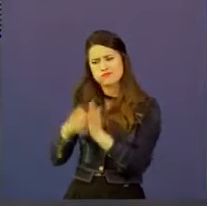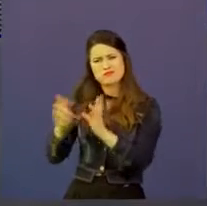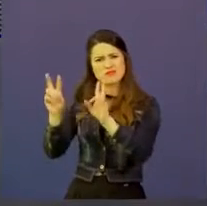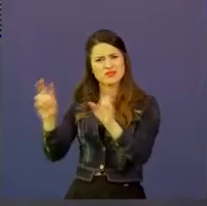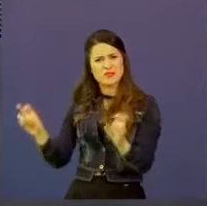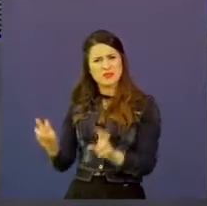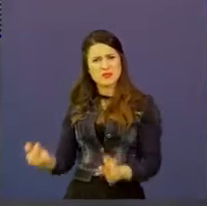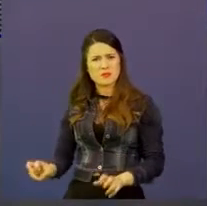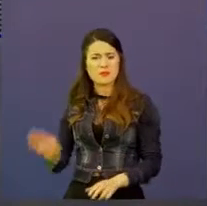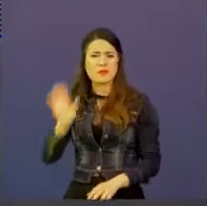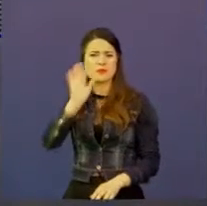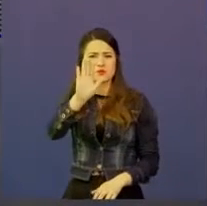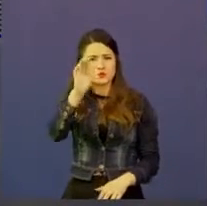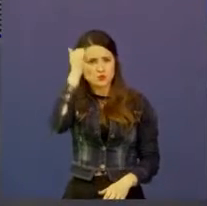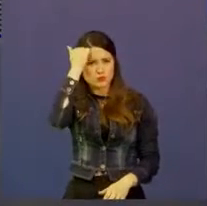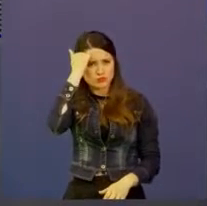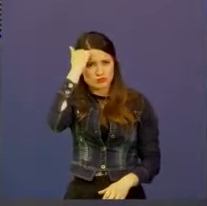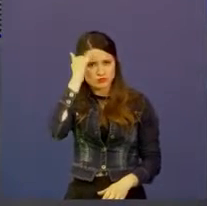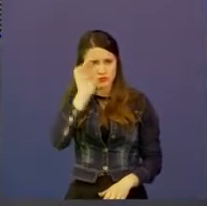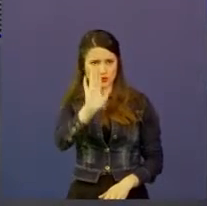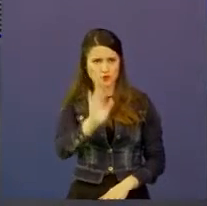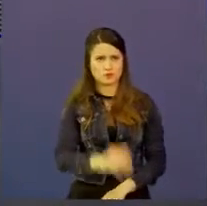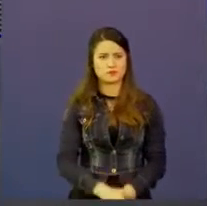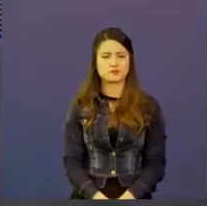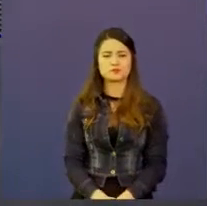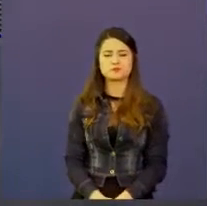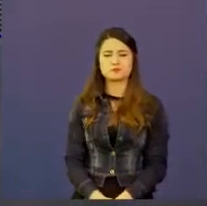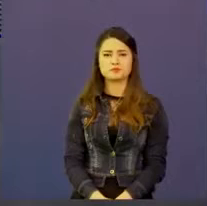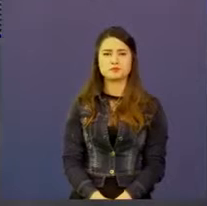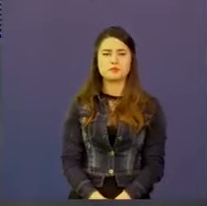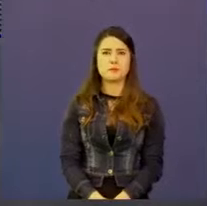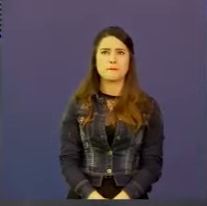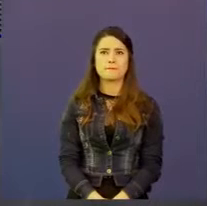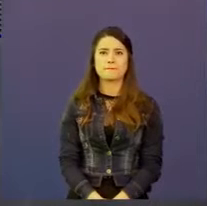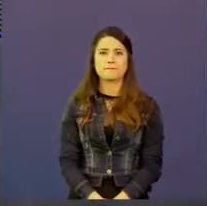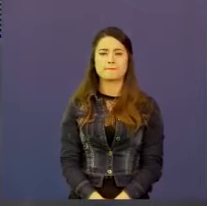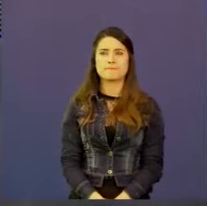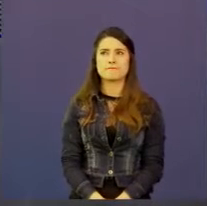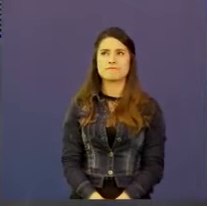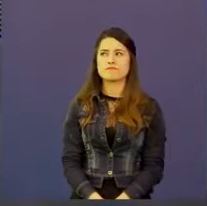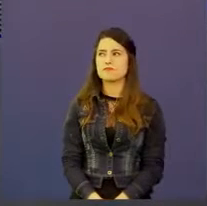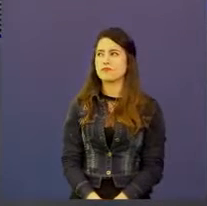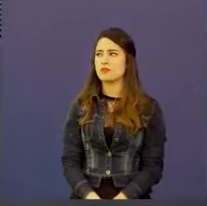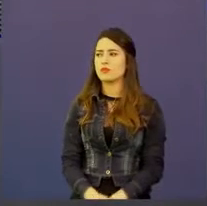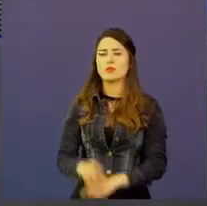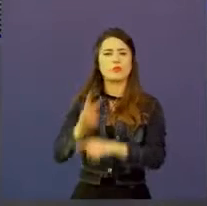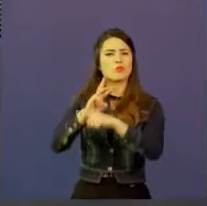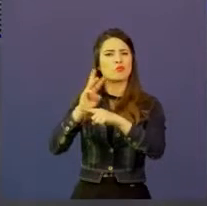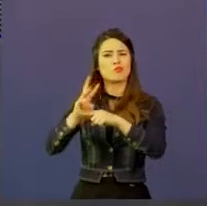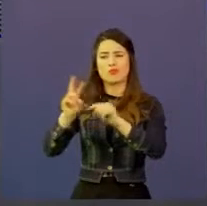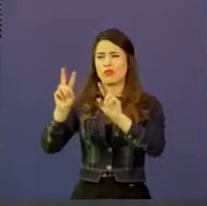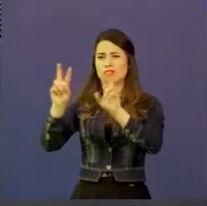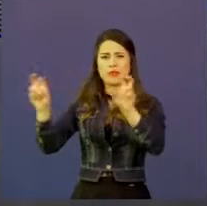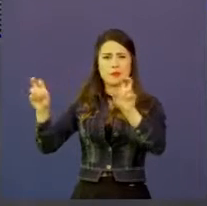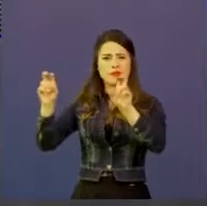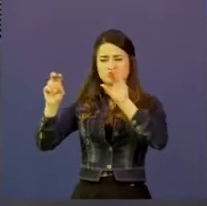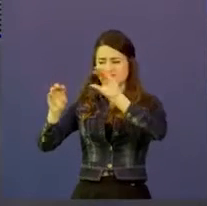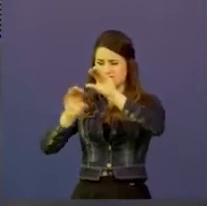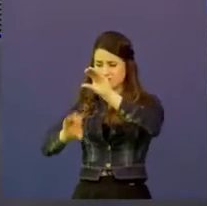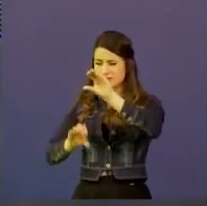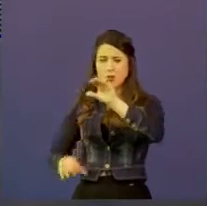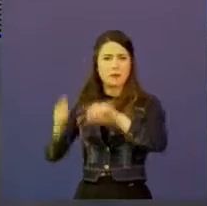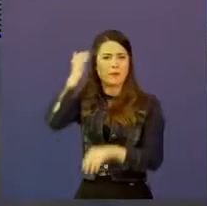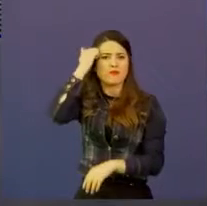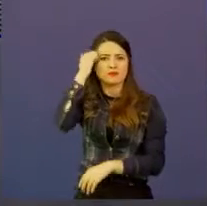lo que busca es que sea como un menú al cual los docentes puedan